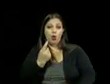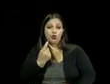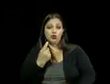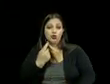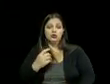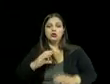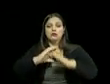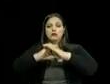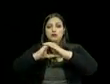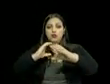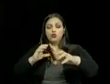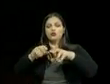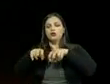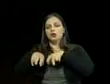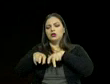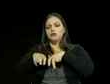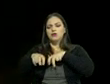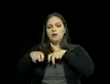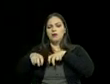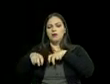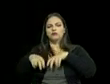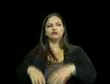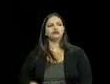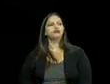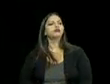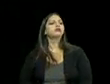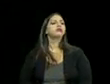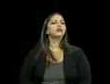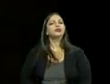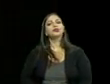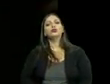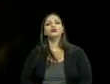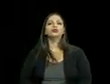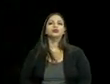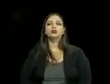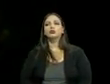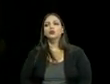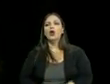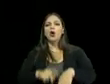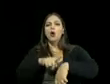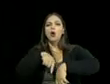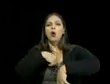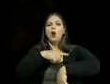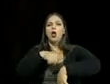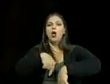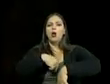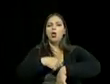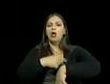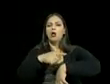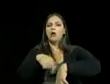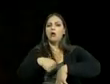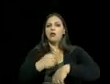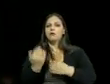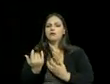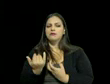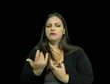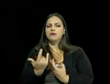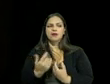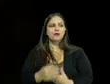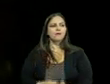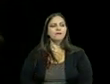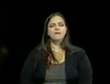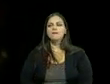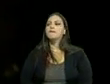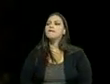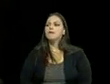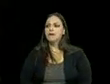2, 3, 4, 5 horas para ahora sí sorprender a los pasajeros, que no les quedó más remedio que